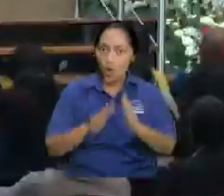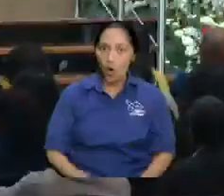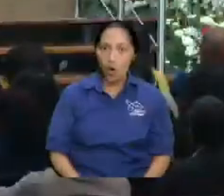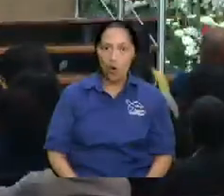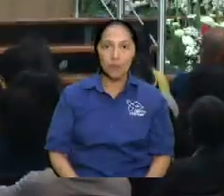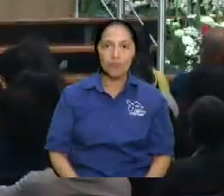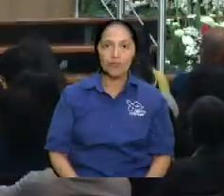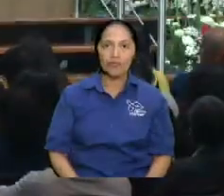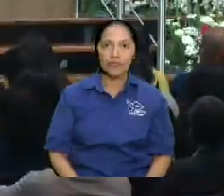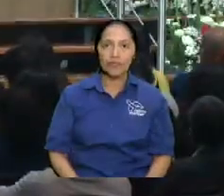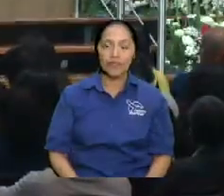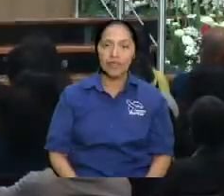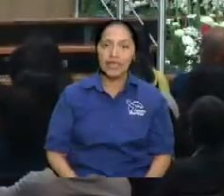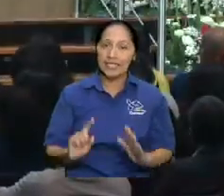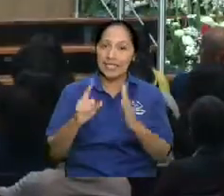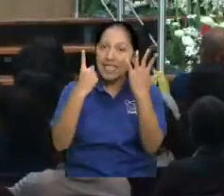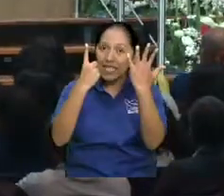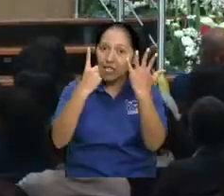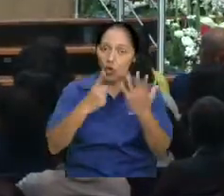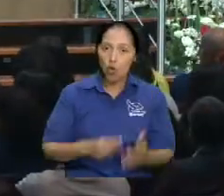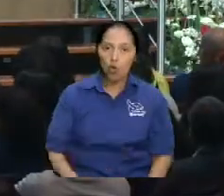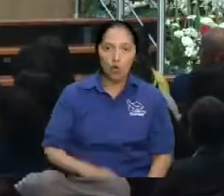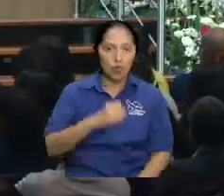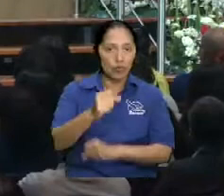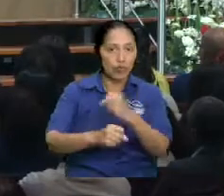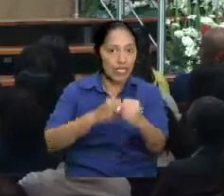sexto del año,